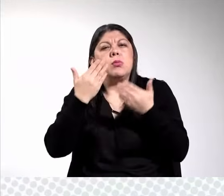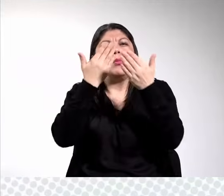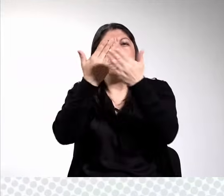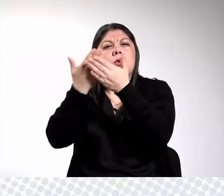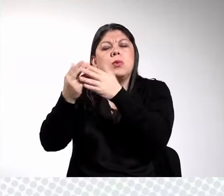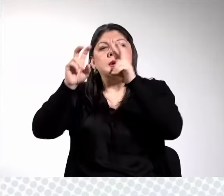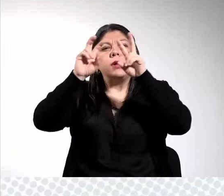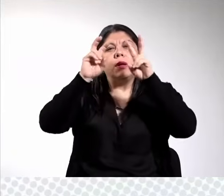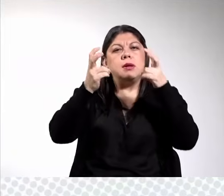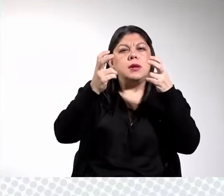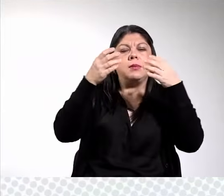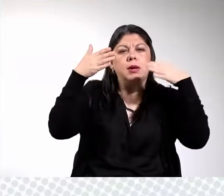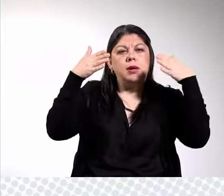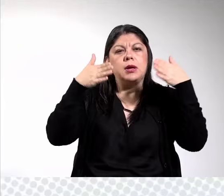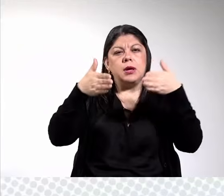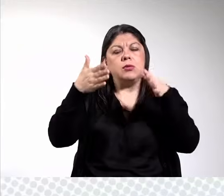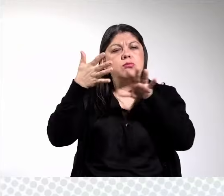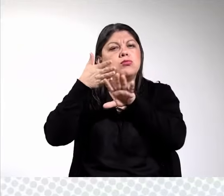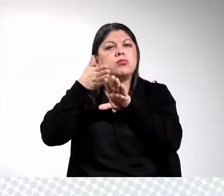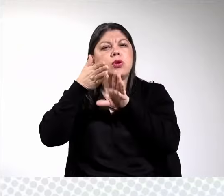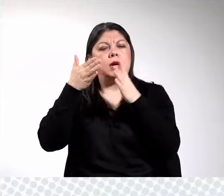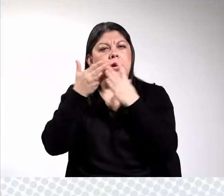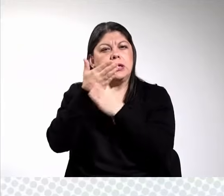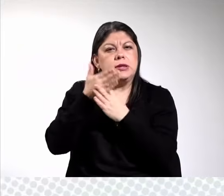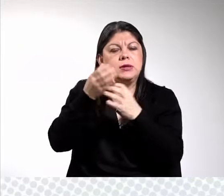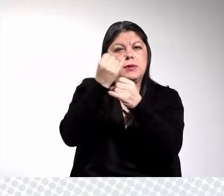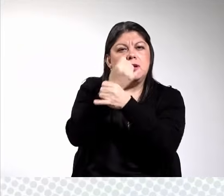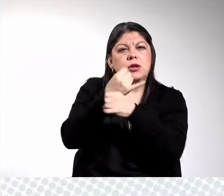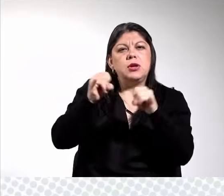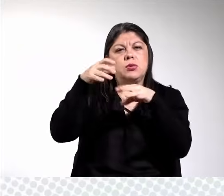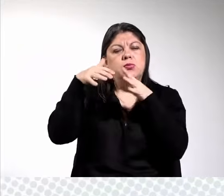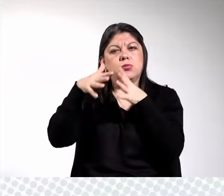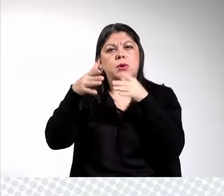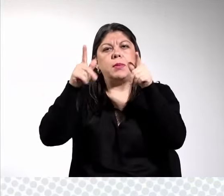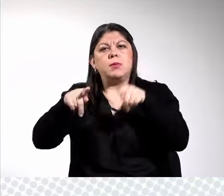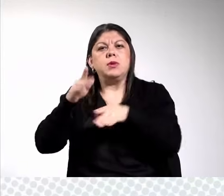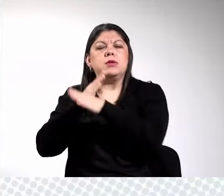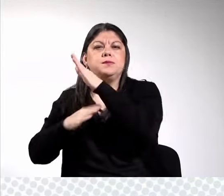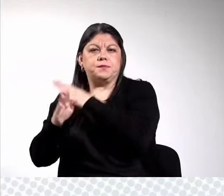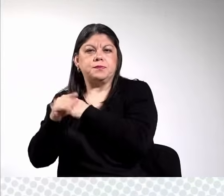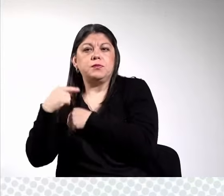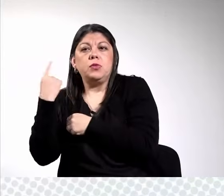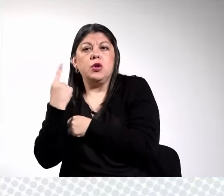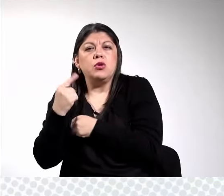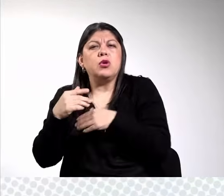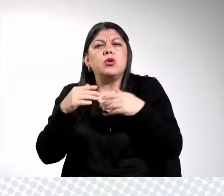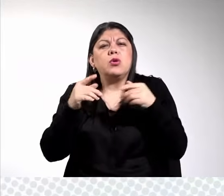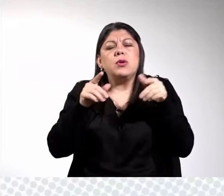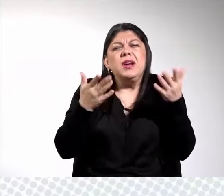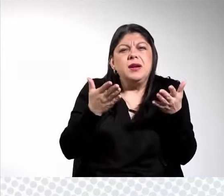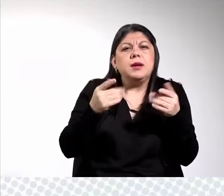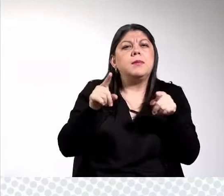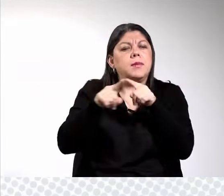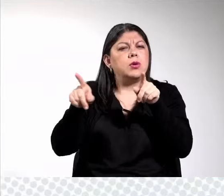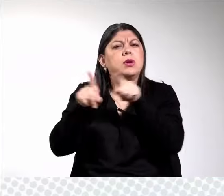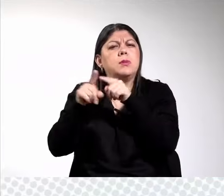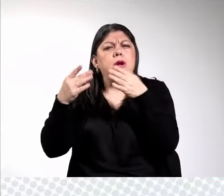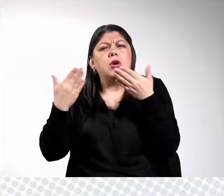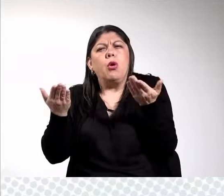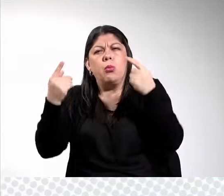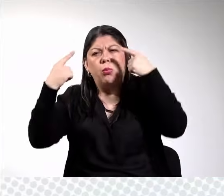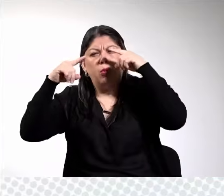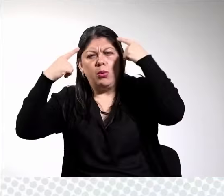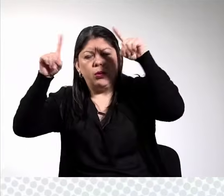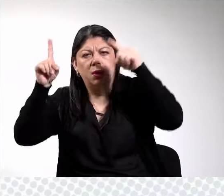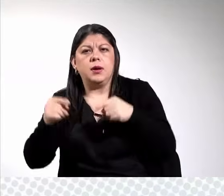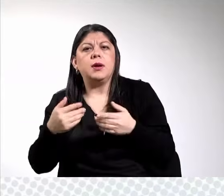de atención, inclusión, accesibilidad, autonomía para la población con discapacidad, no solo el qué, sino cómo lograr alcanzar esas